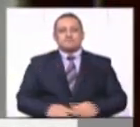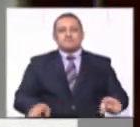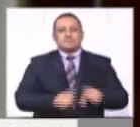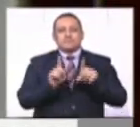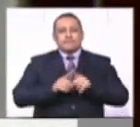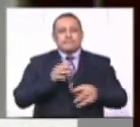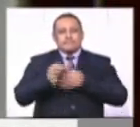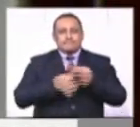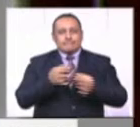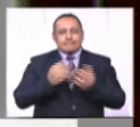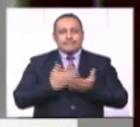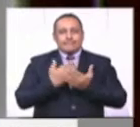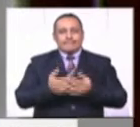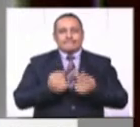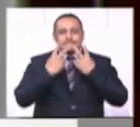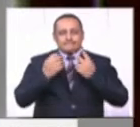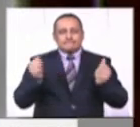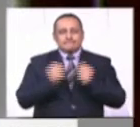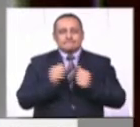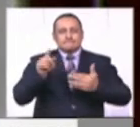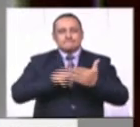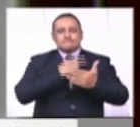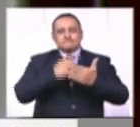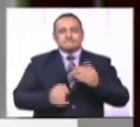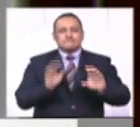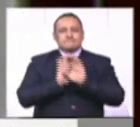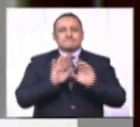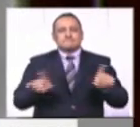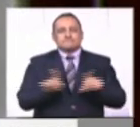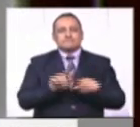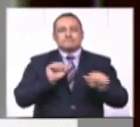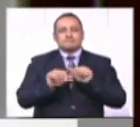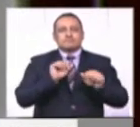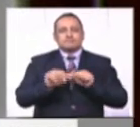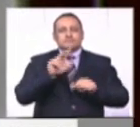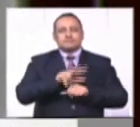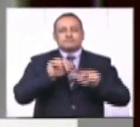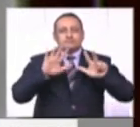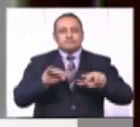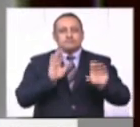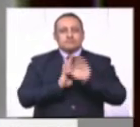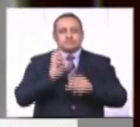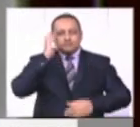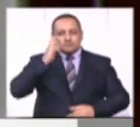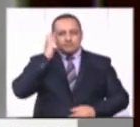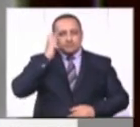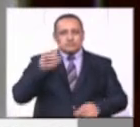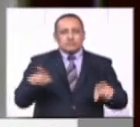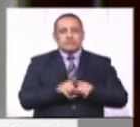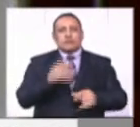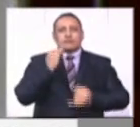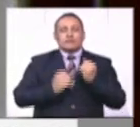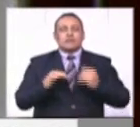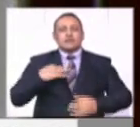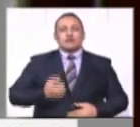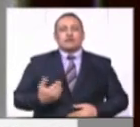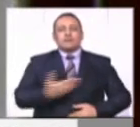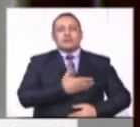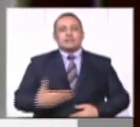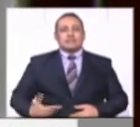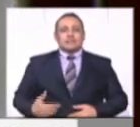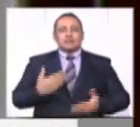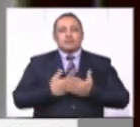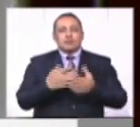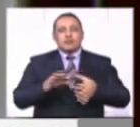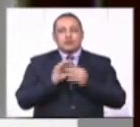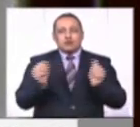expresión constatándose la infracción constitucional del artículo 38 de la Constitución finalmente Señor Presidente con